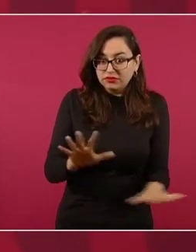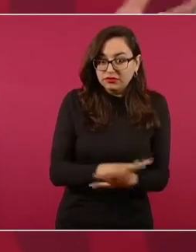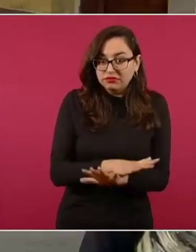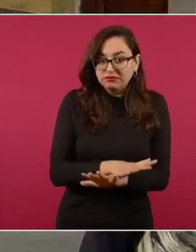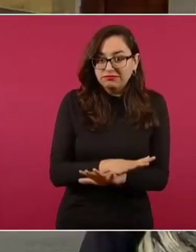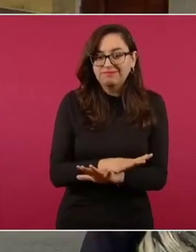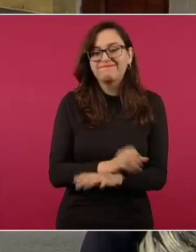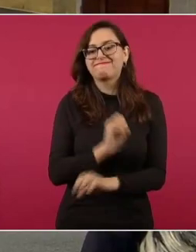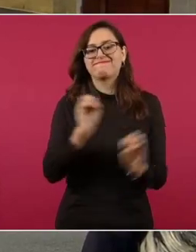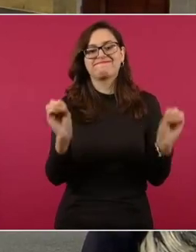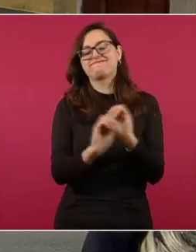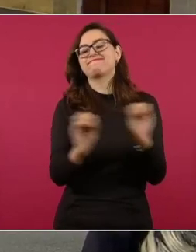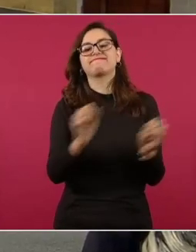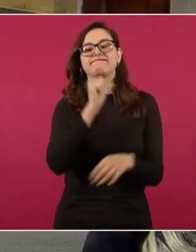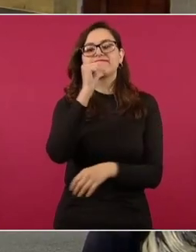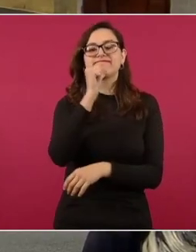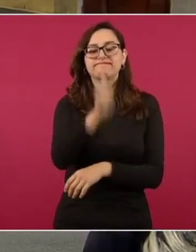nada.